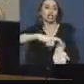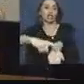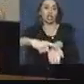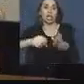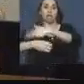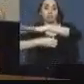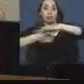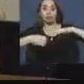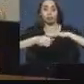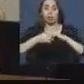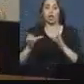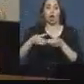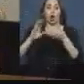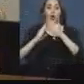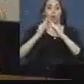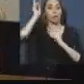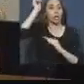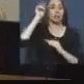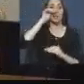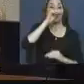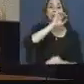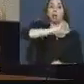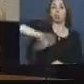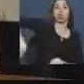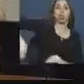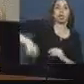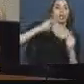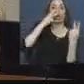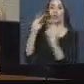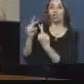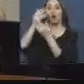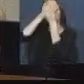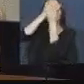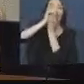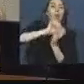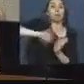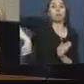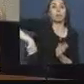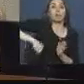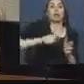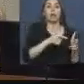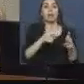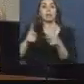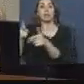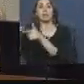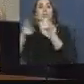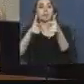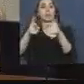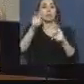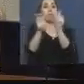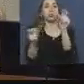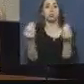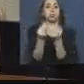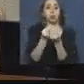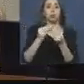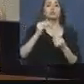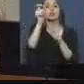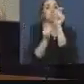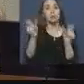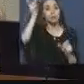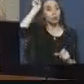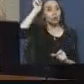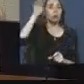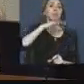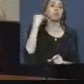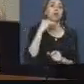invisibilizados. Hay un proceso violento y sangriento que incluso llevó a la extinción a algunos pueblos. Por lo tanto,